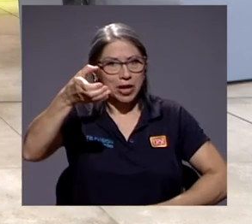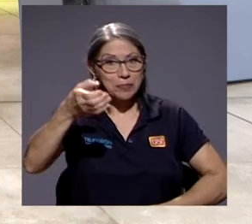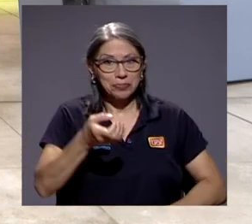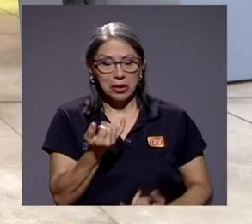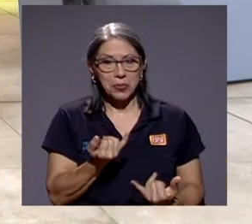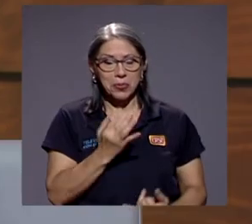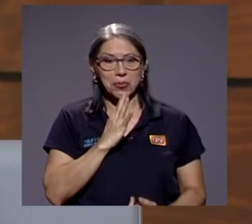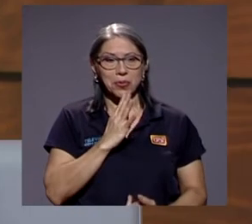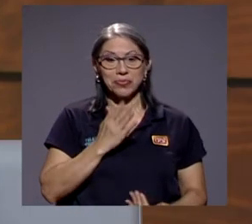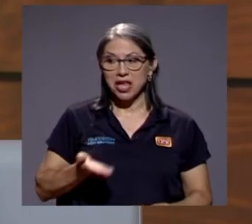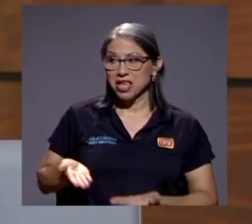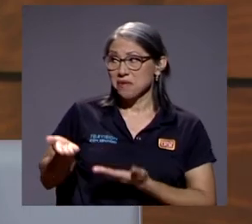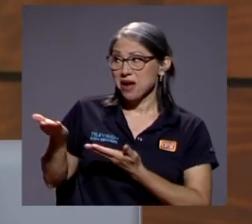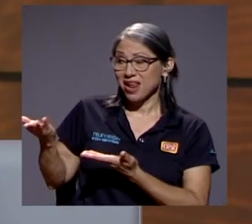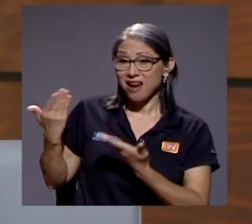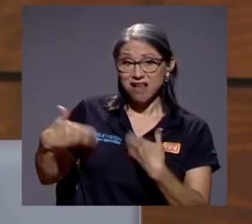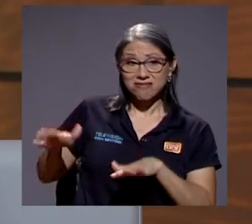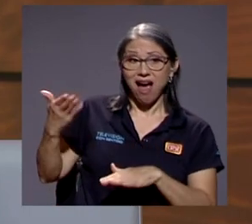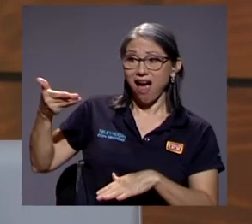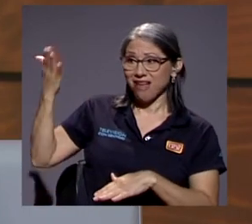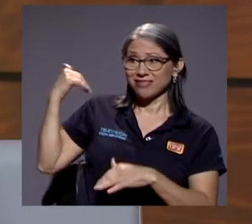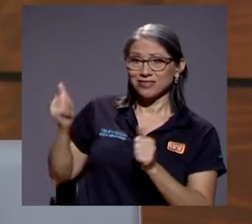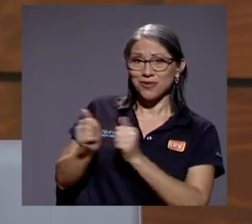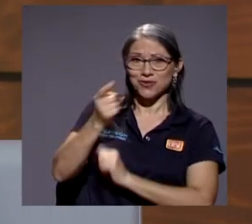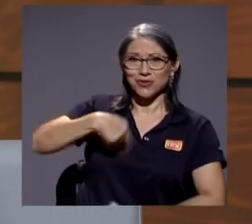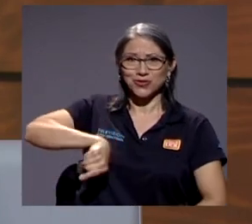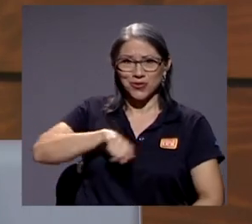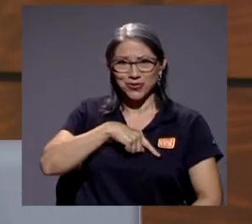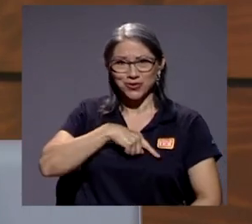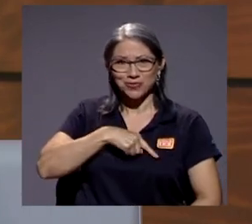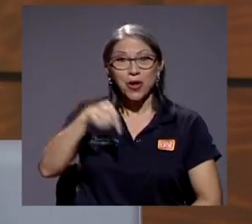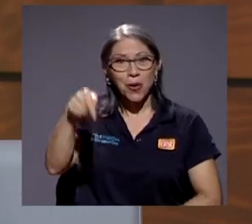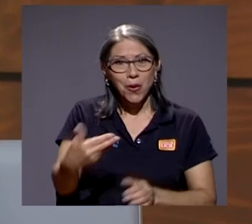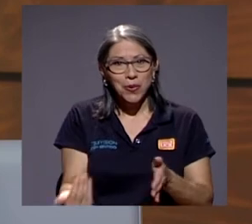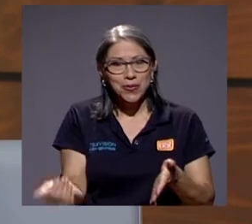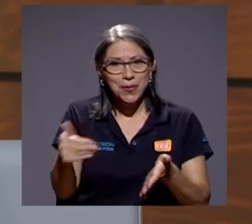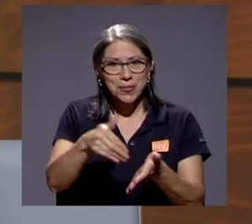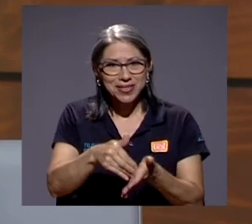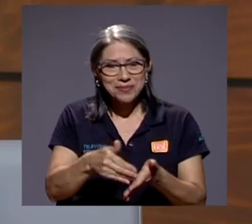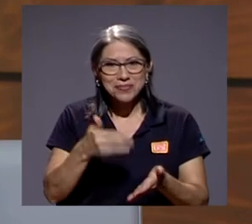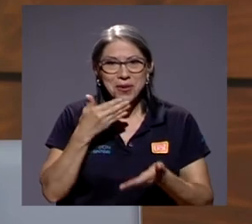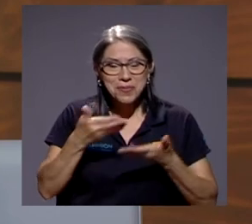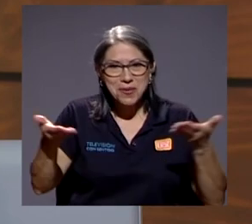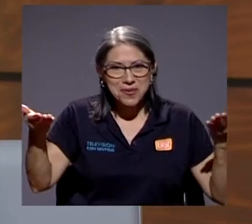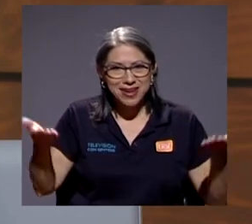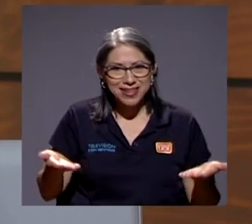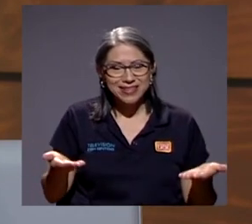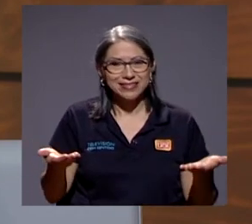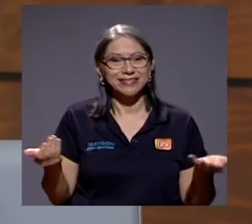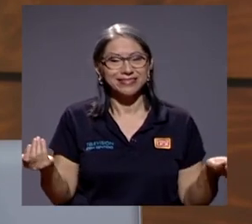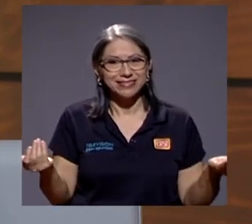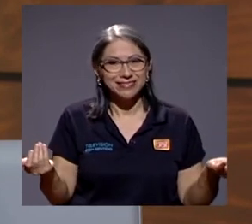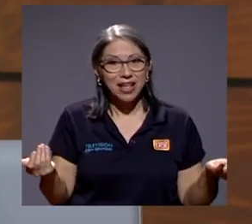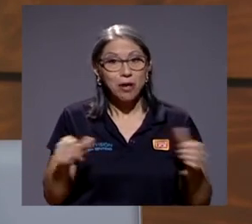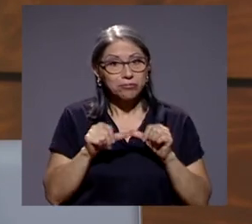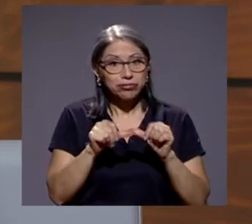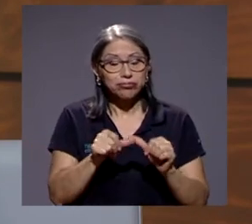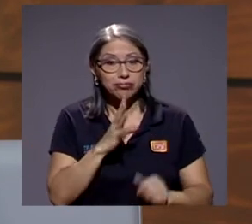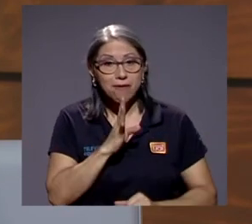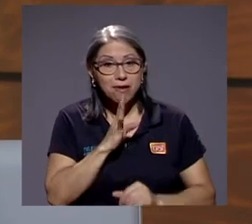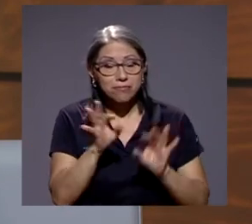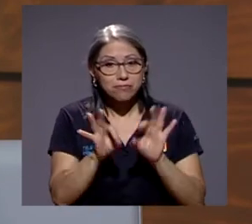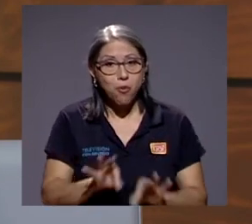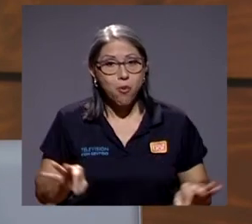en este segmento y marianna que ya estuvo con nosotros hace unos días y hoy repite bienvenida nuevamente para seguir hablando de este